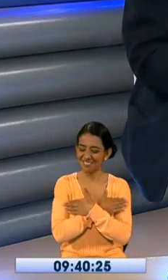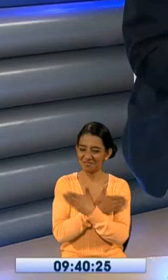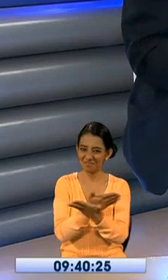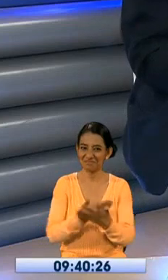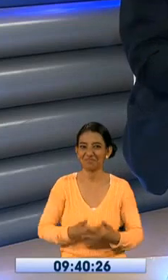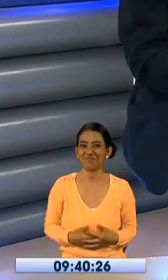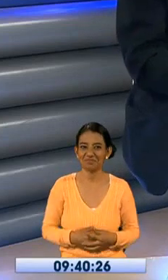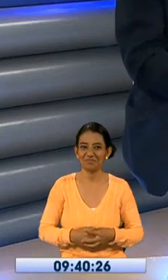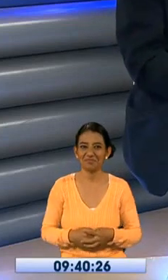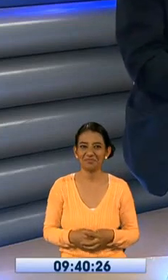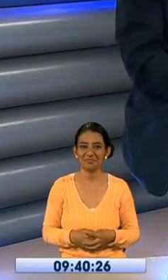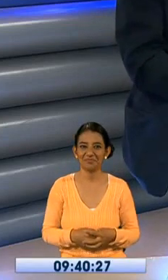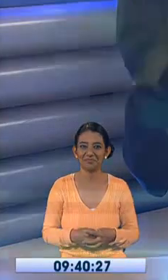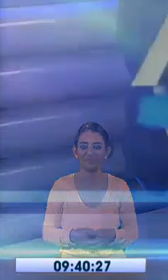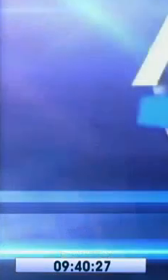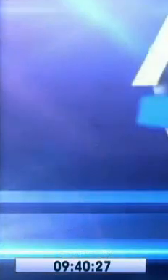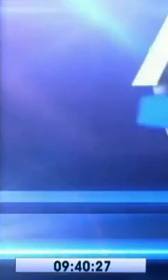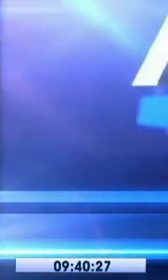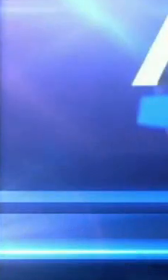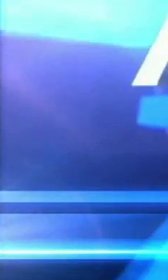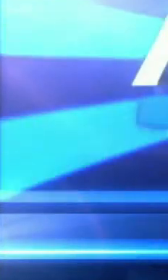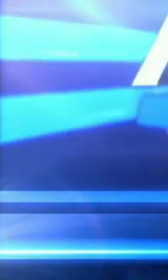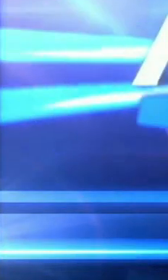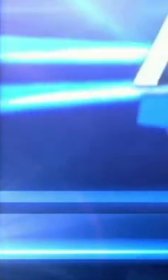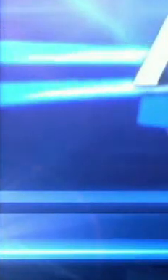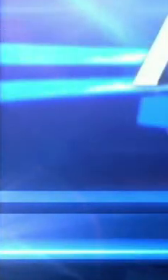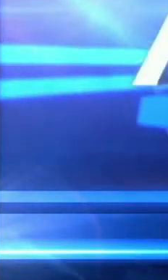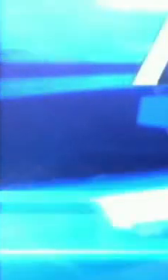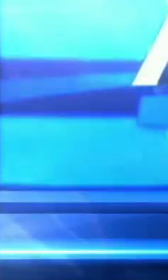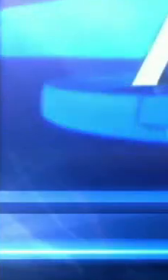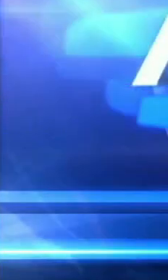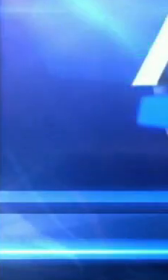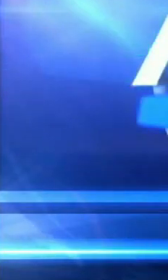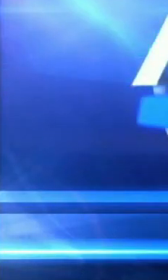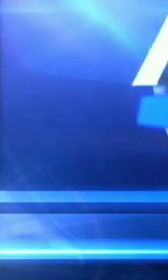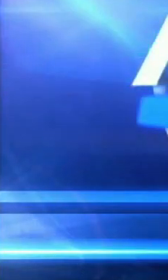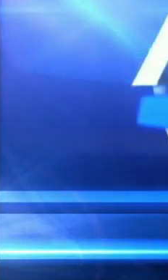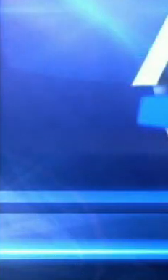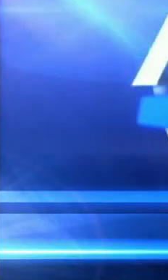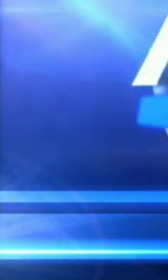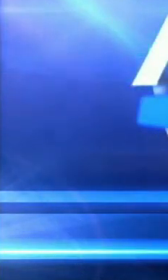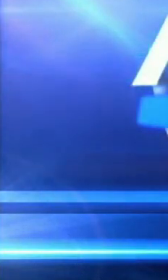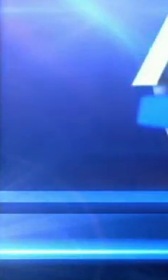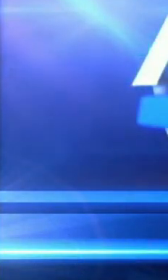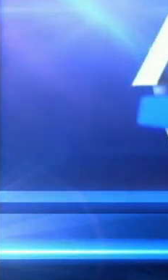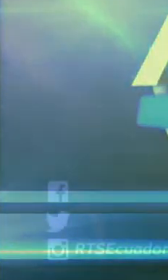tricolor de mi corazón.